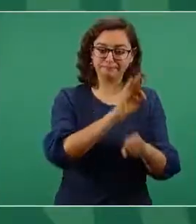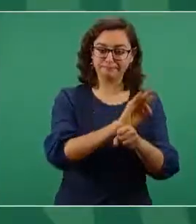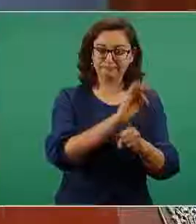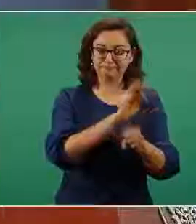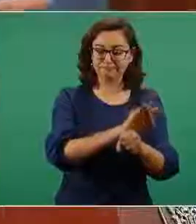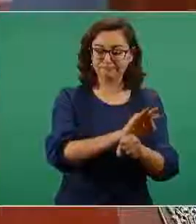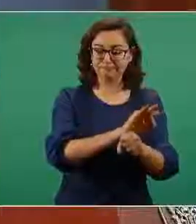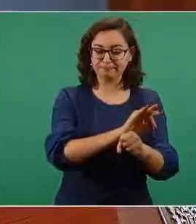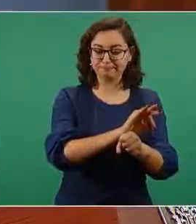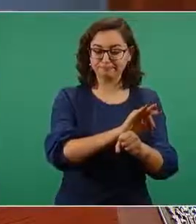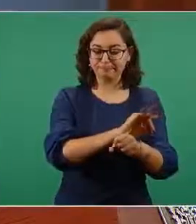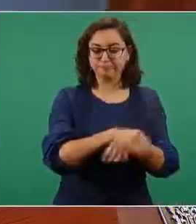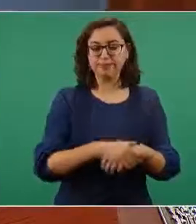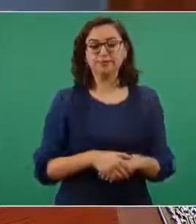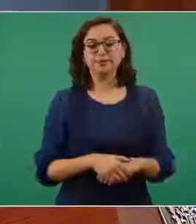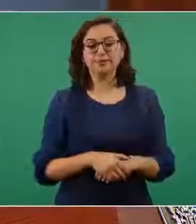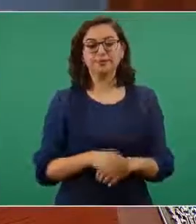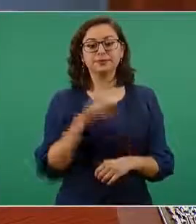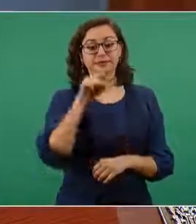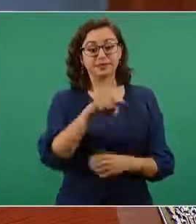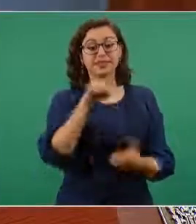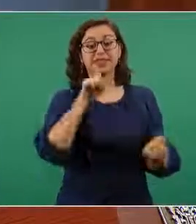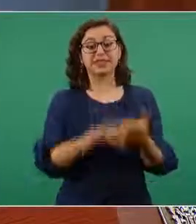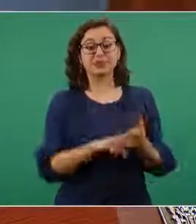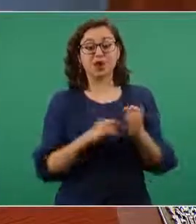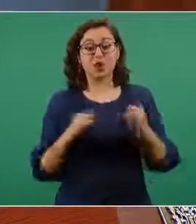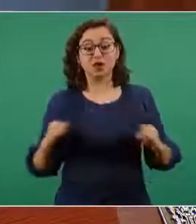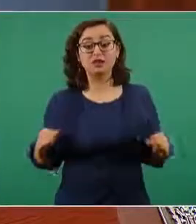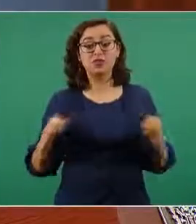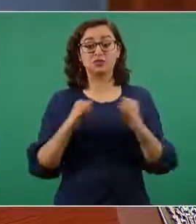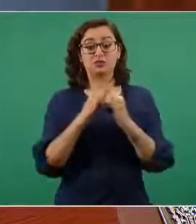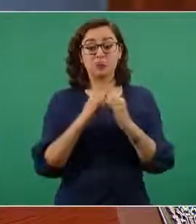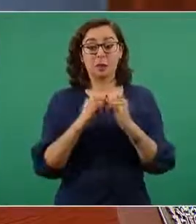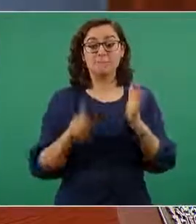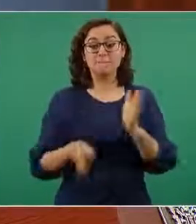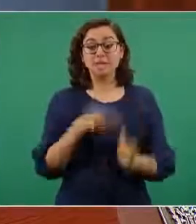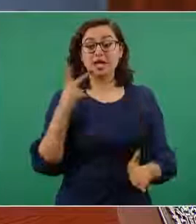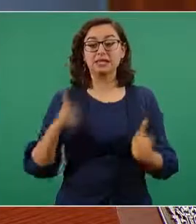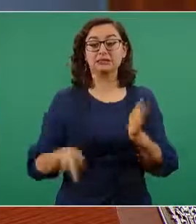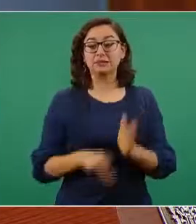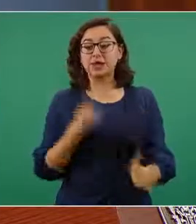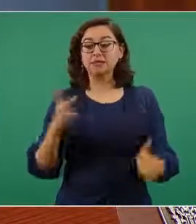Ese es el instituto que más amparos ha presentado